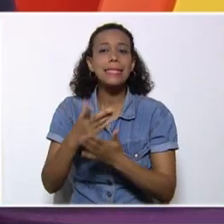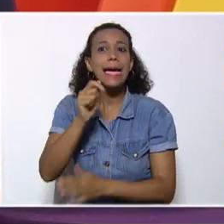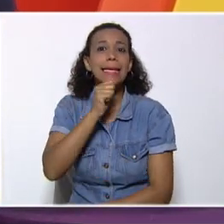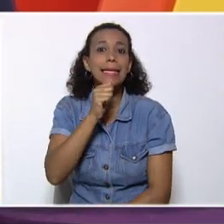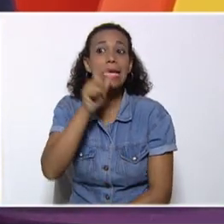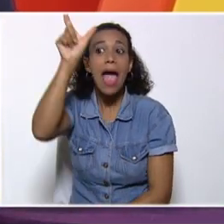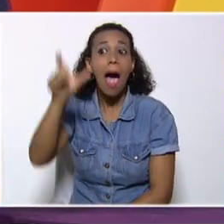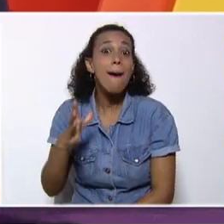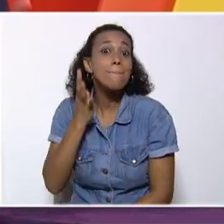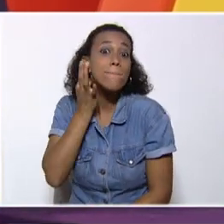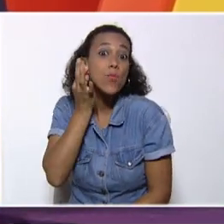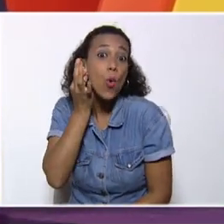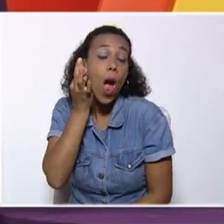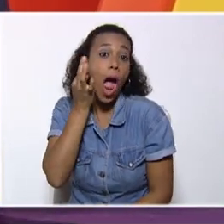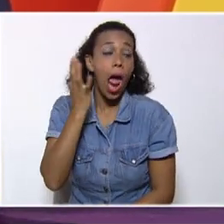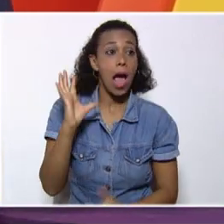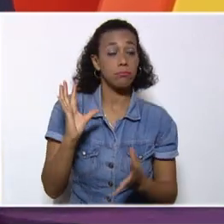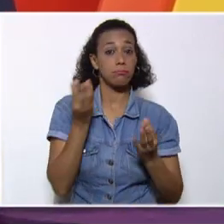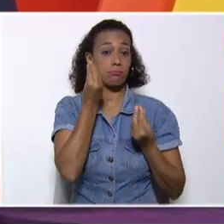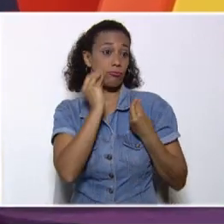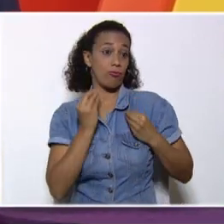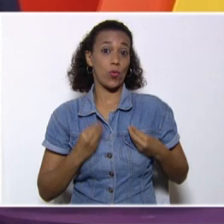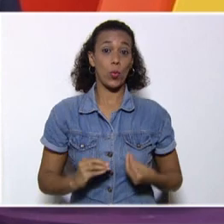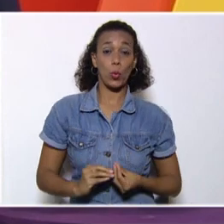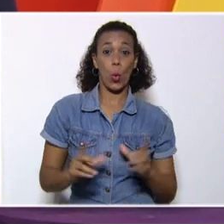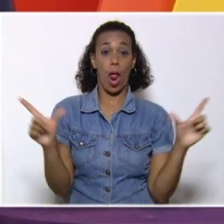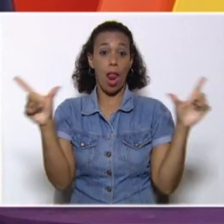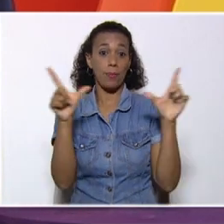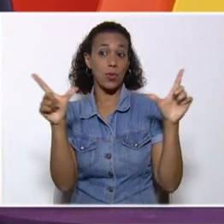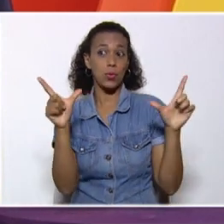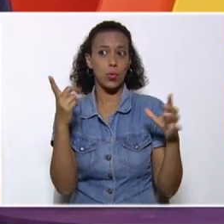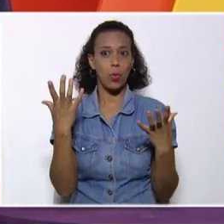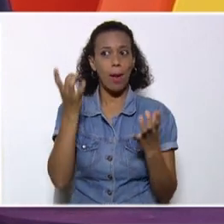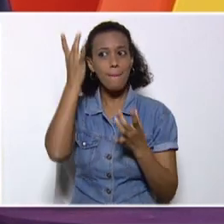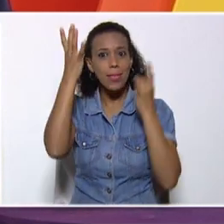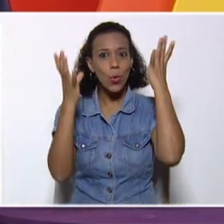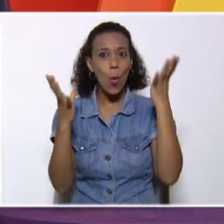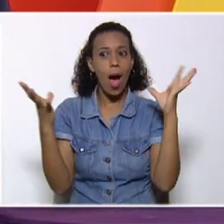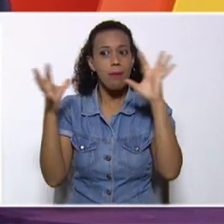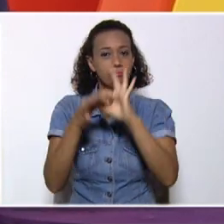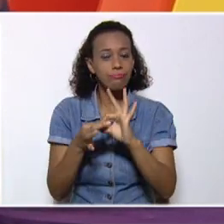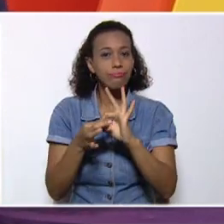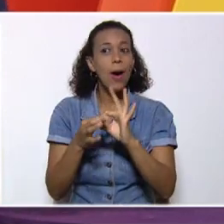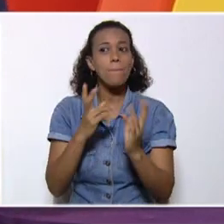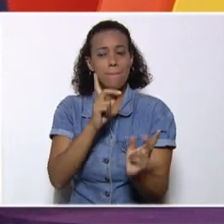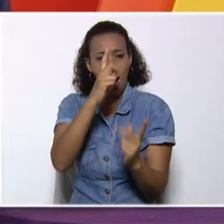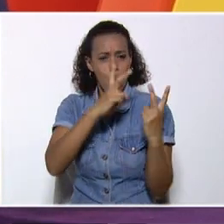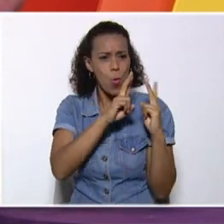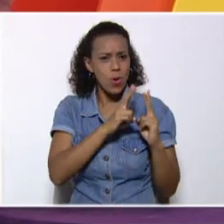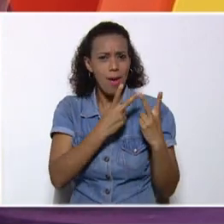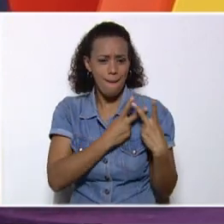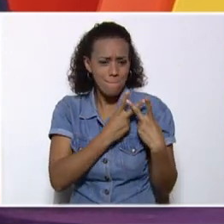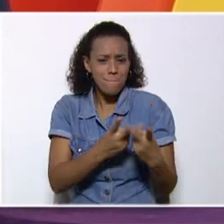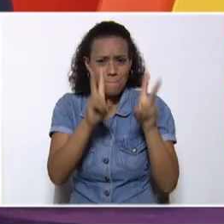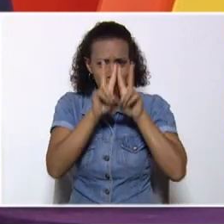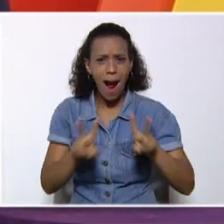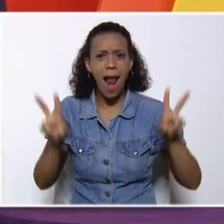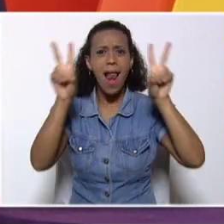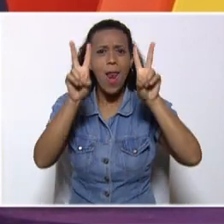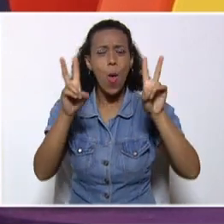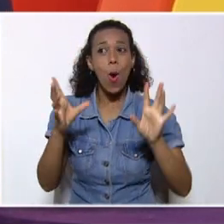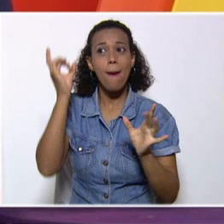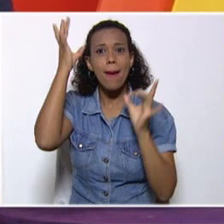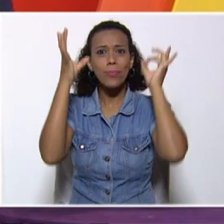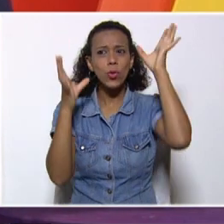una mujer que no solamente fue inventora, sino que también fue actriz. Y por eso nosotros podemos valorar que no solamente celebramos el Día